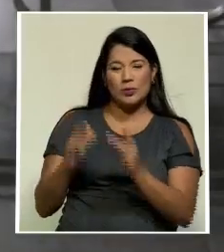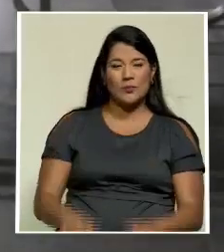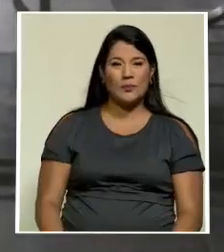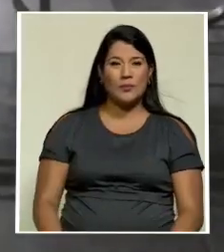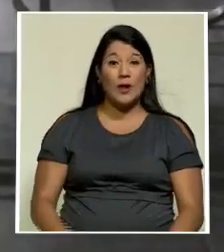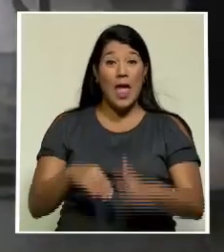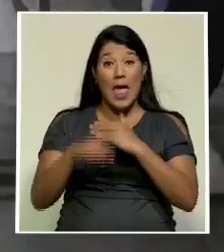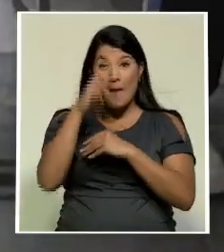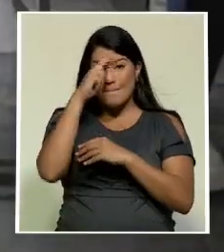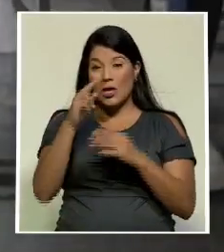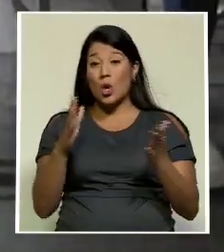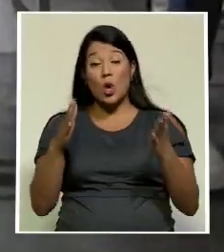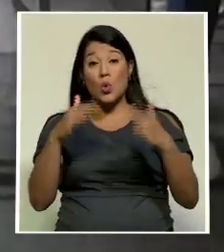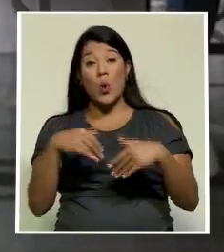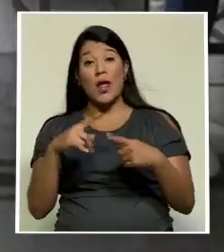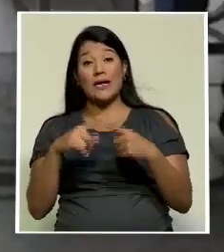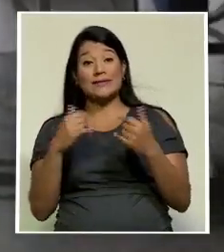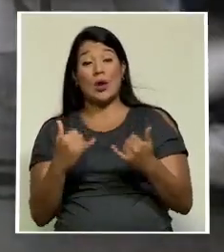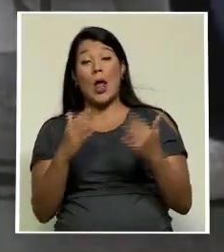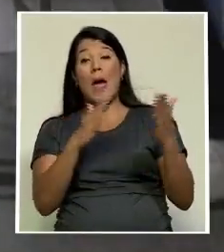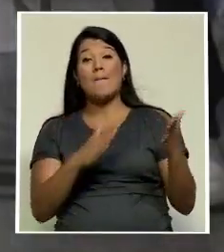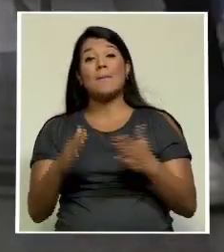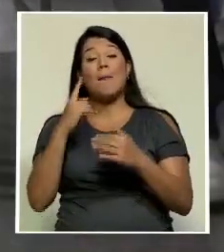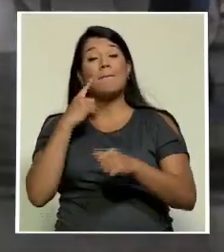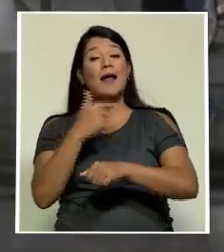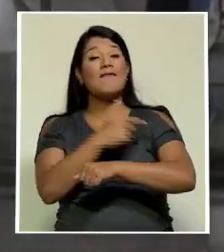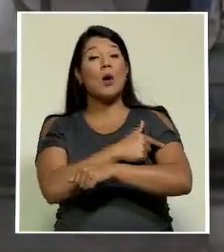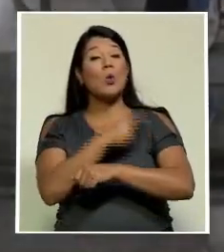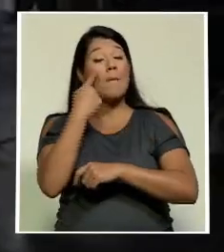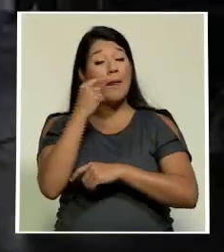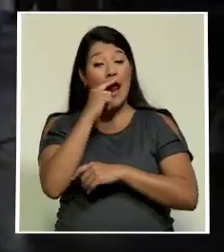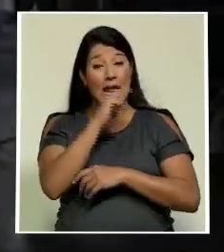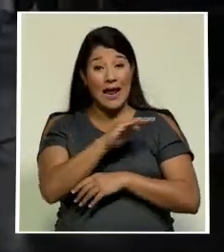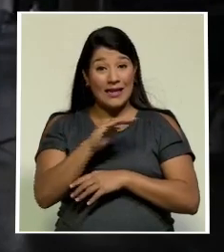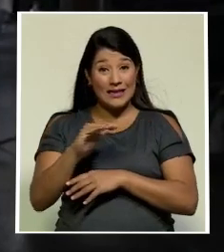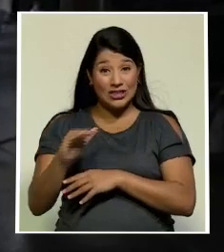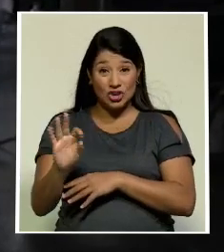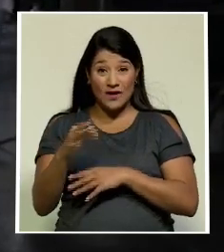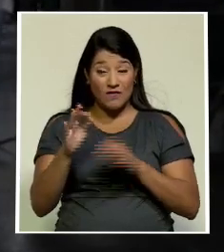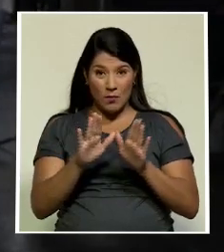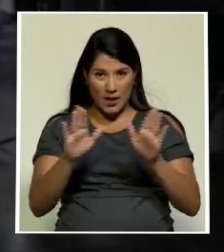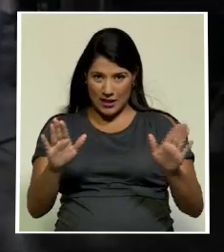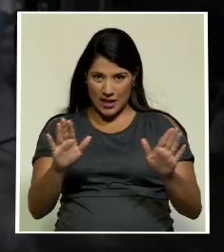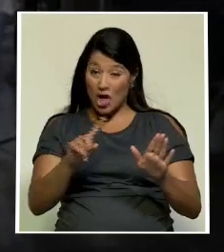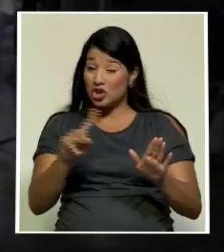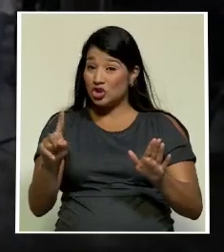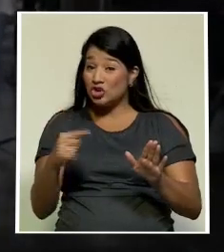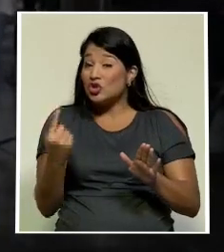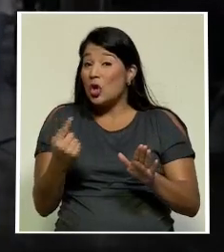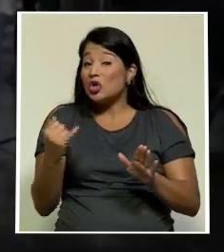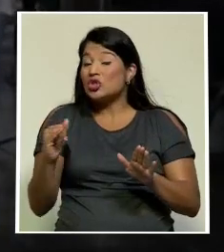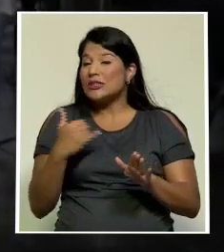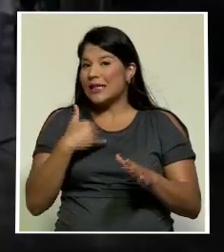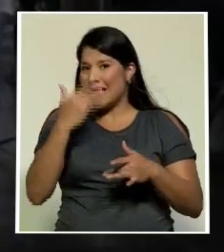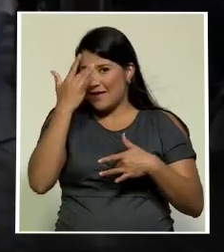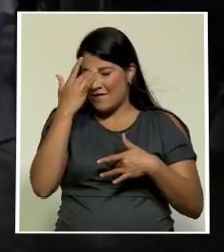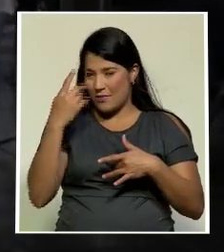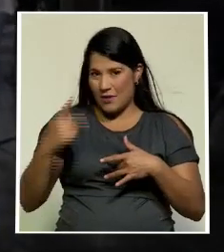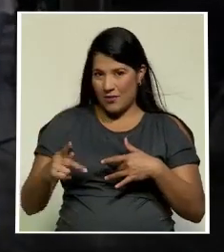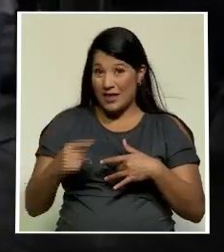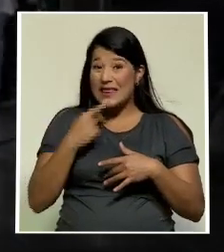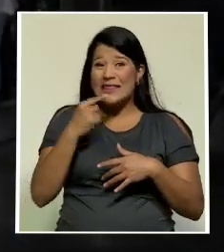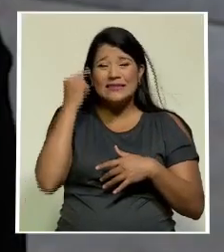México no existe por ahora un plan para vacunar a los niños de manera general. El gobierno argumenta que exponer a menores a la